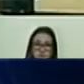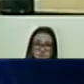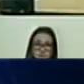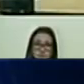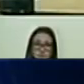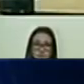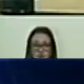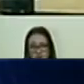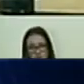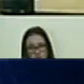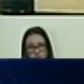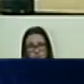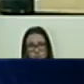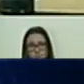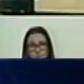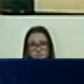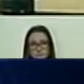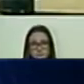procesados.